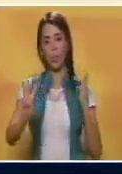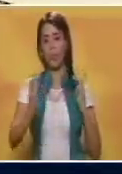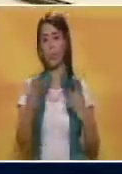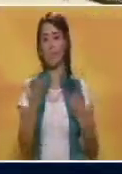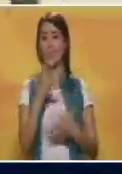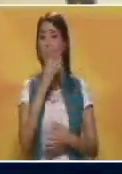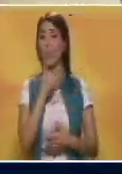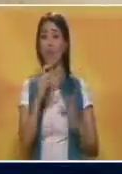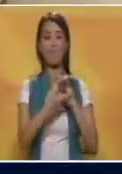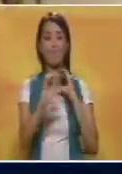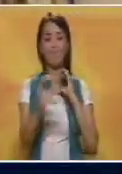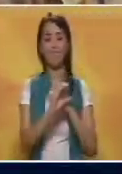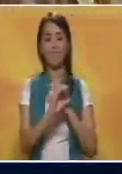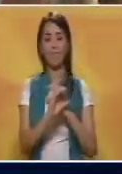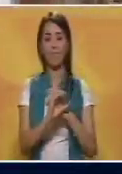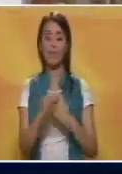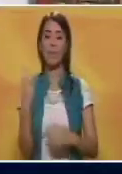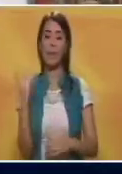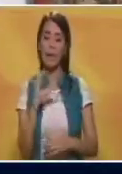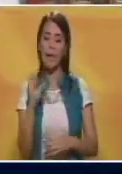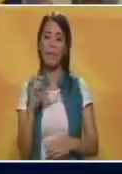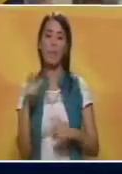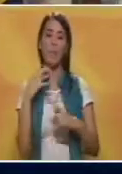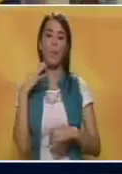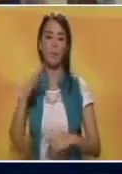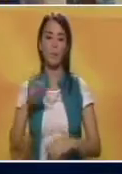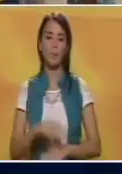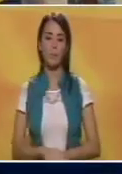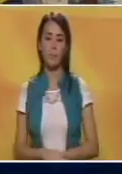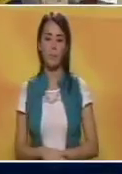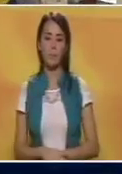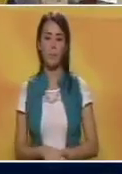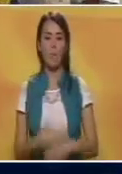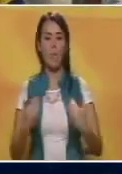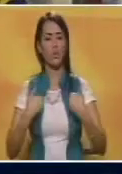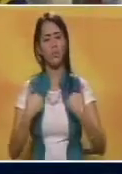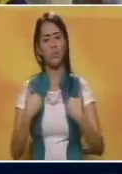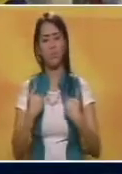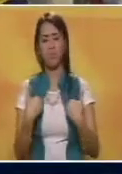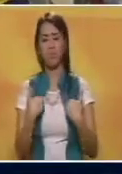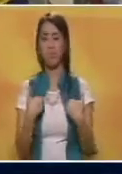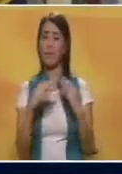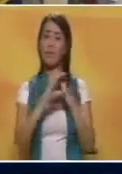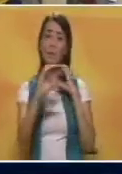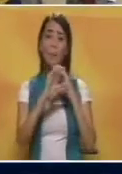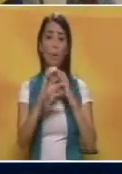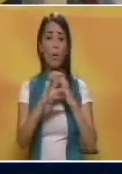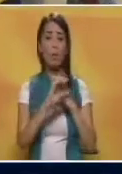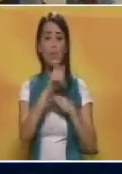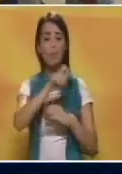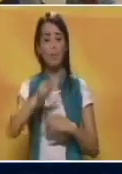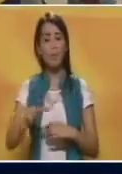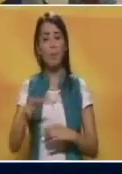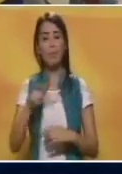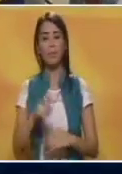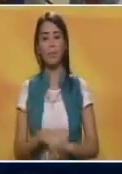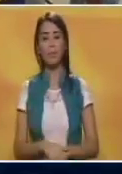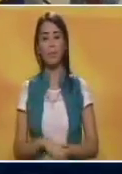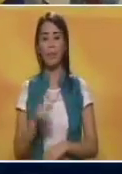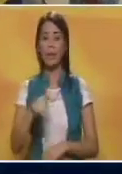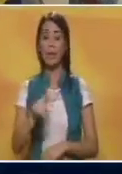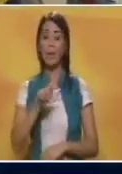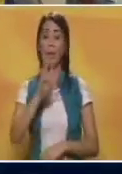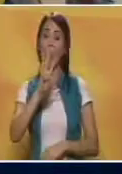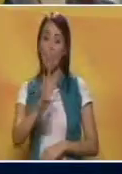de unidades que cubren la ruta entre guarenas y caracas de vela estamos sufriendo por esta porque todos los usuarios aquí se la pasan del